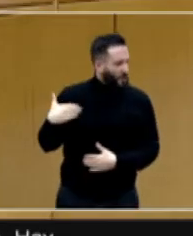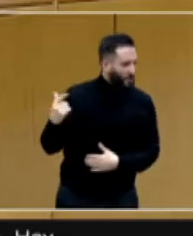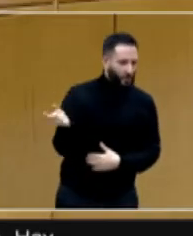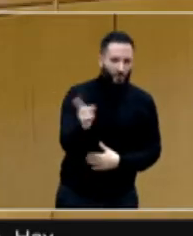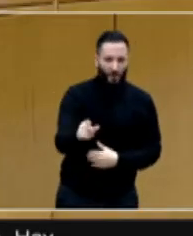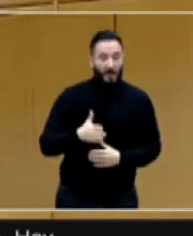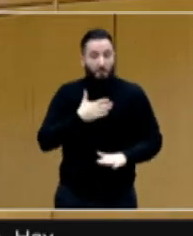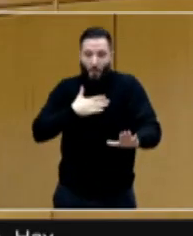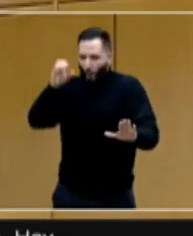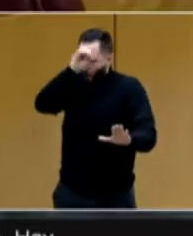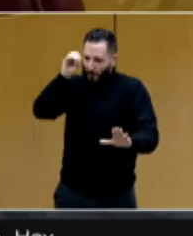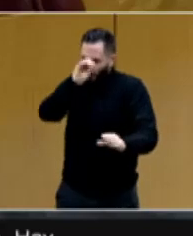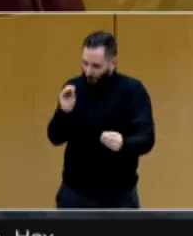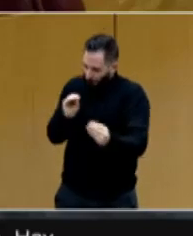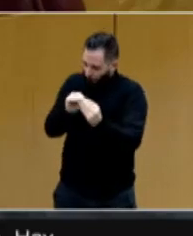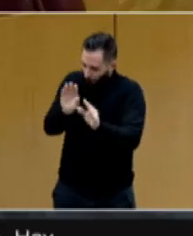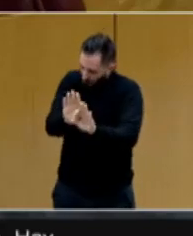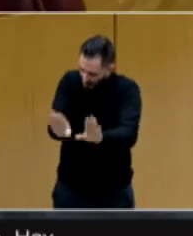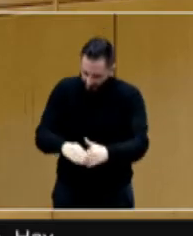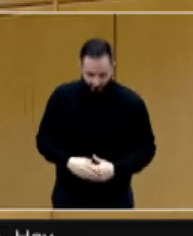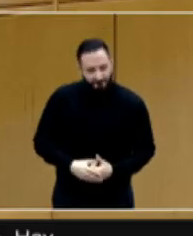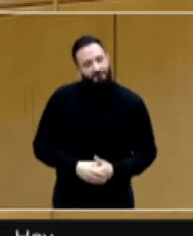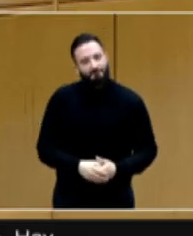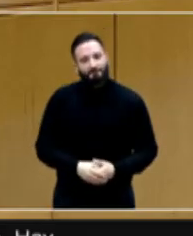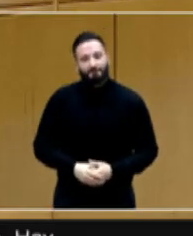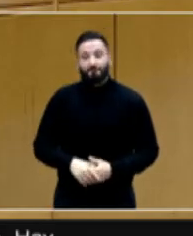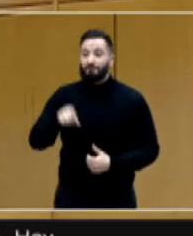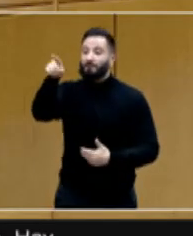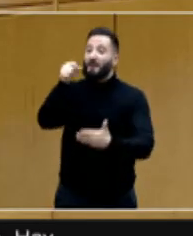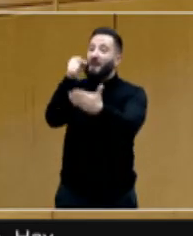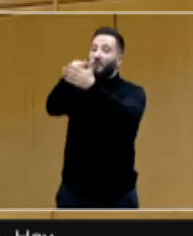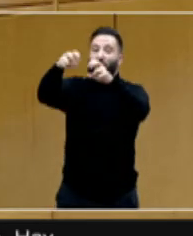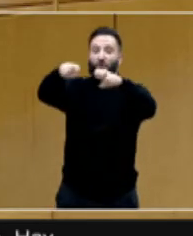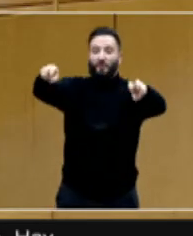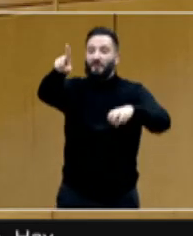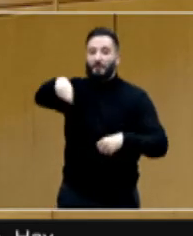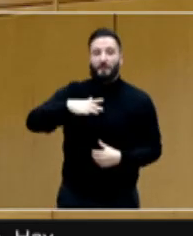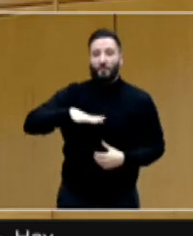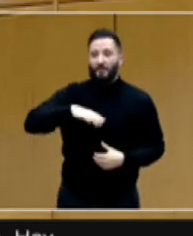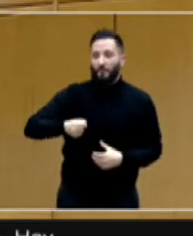era mi opinión Mi humilde opinión Gracias allí por favor